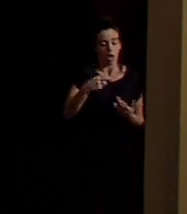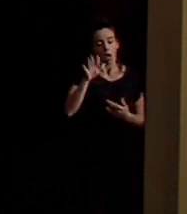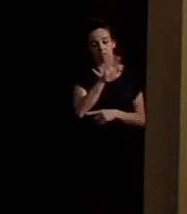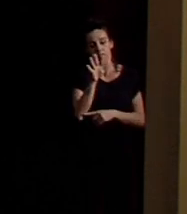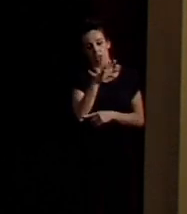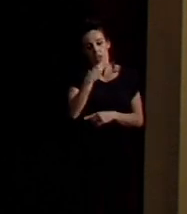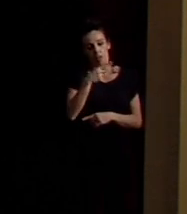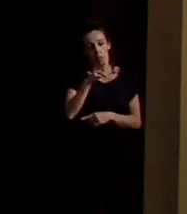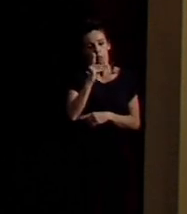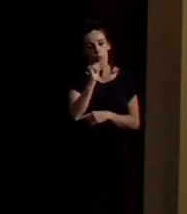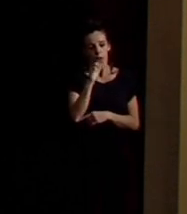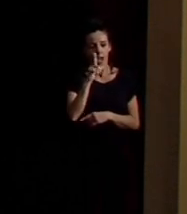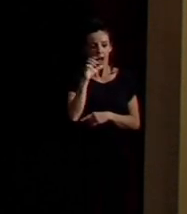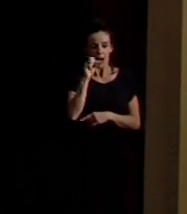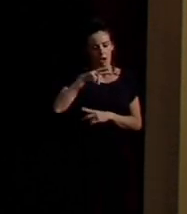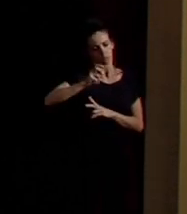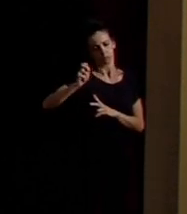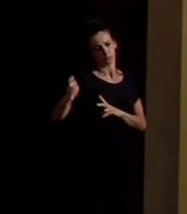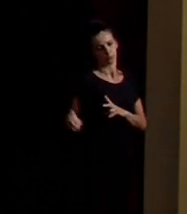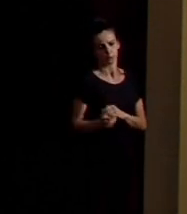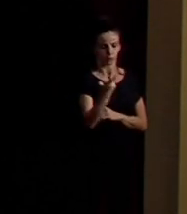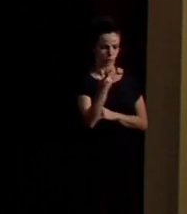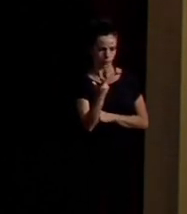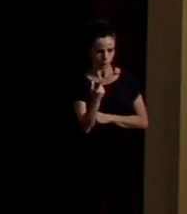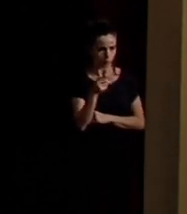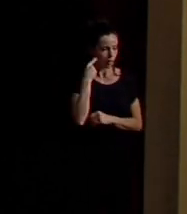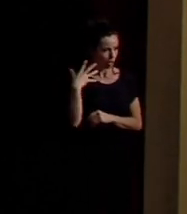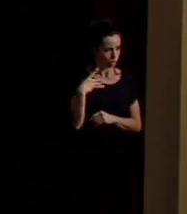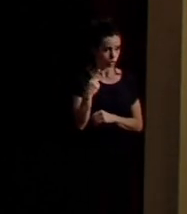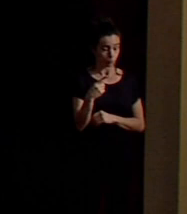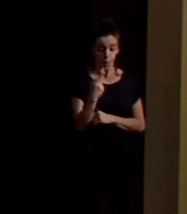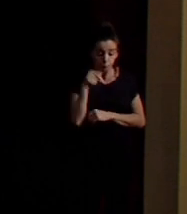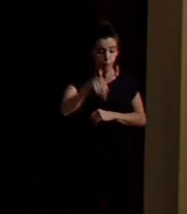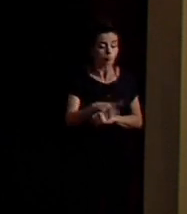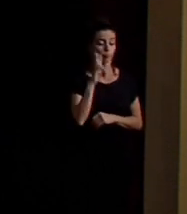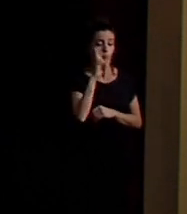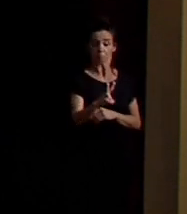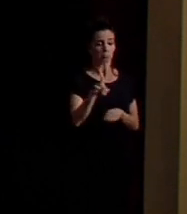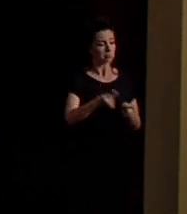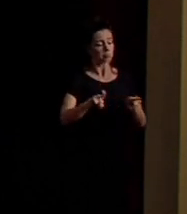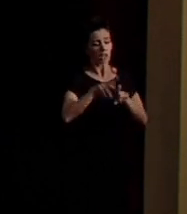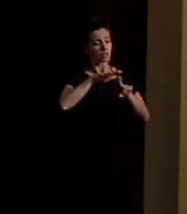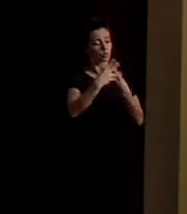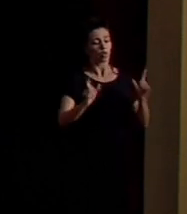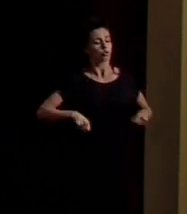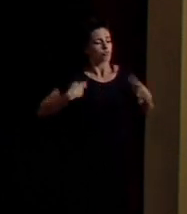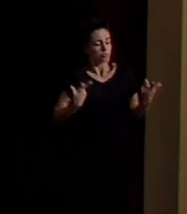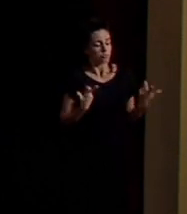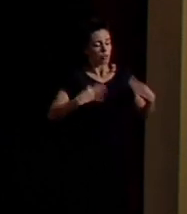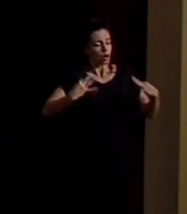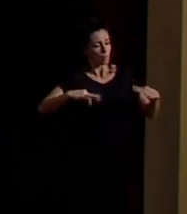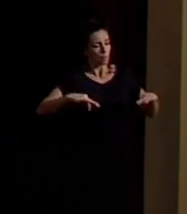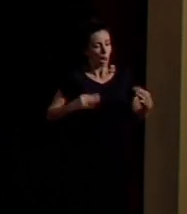del cine de otros cineastas, ¿no? Esa normalización pues la vemos también reflejada en cómo para los hombres, o